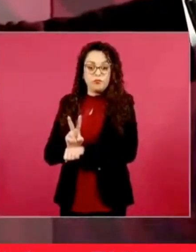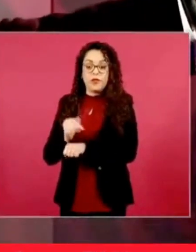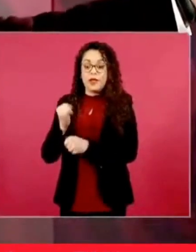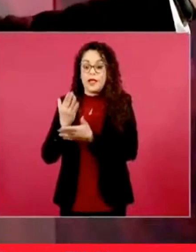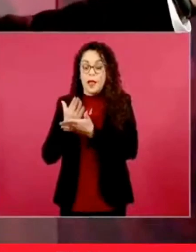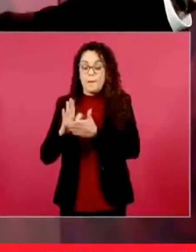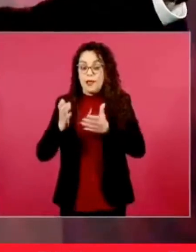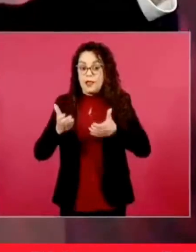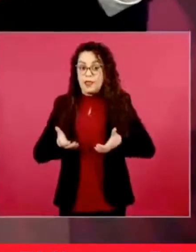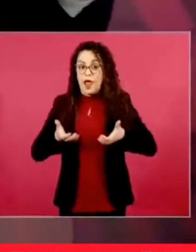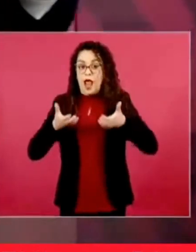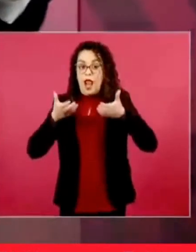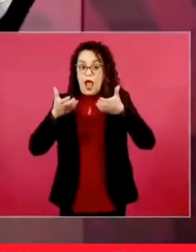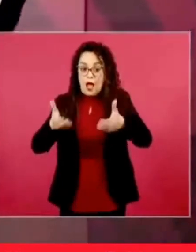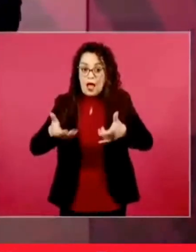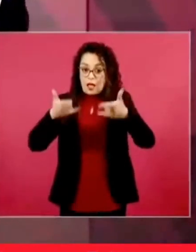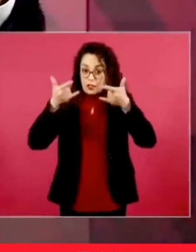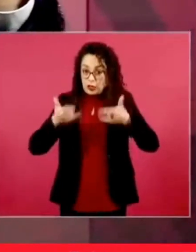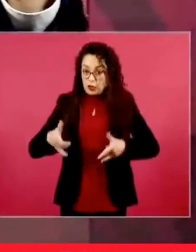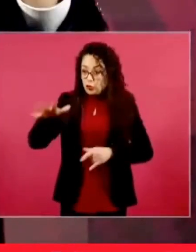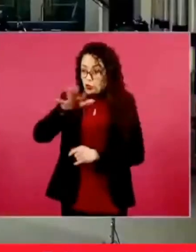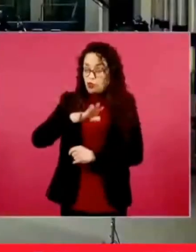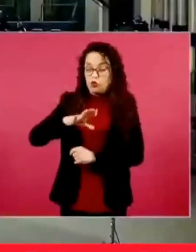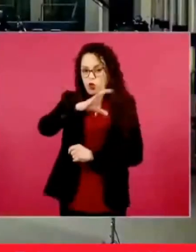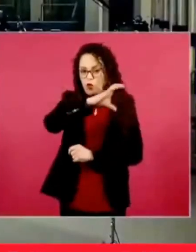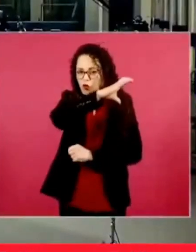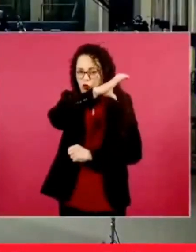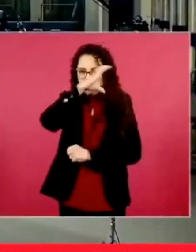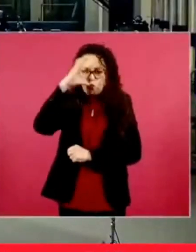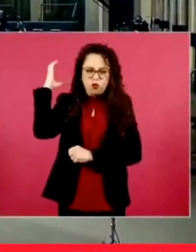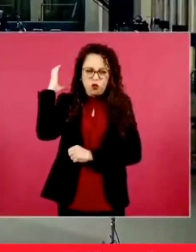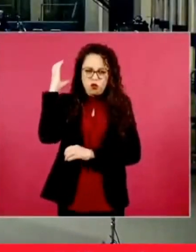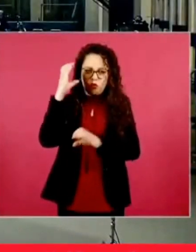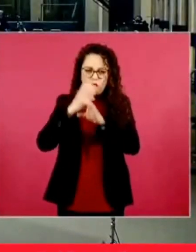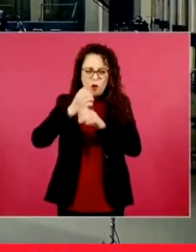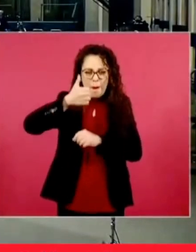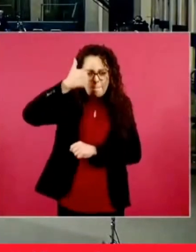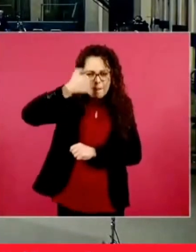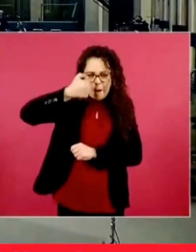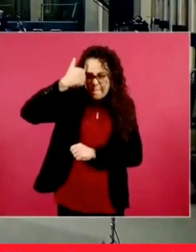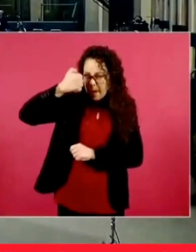en las calles y en todo el Zócalo y con alfileres,